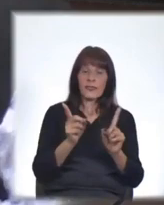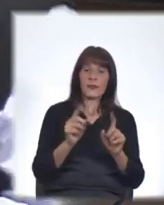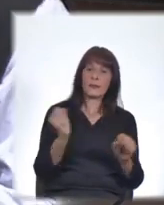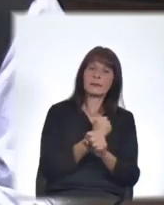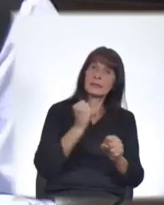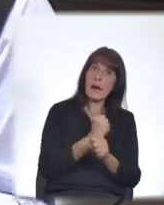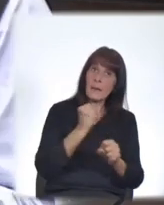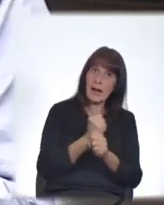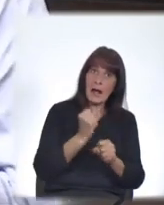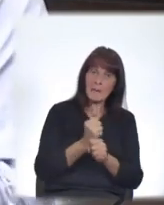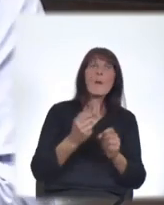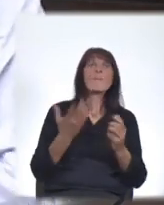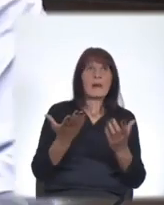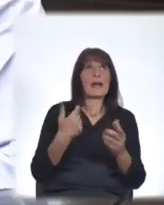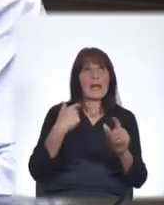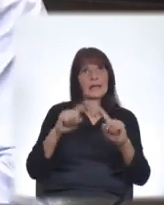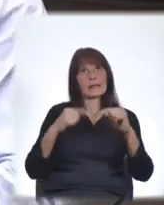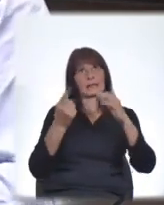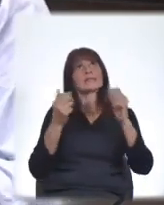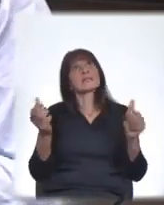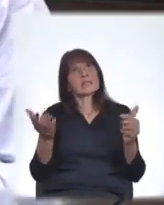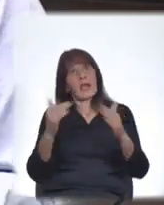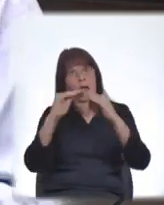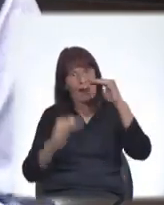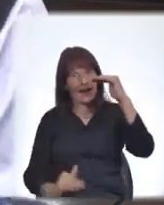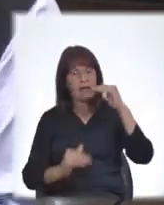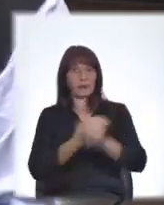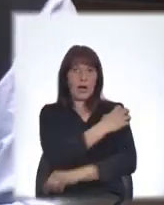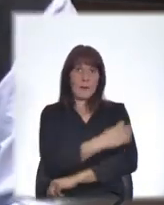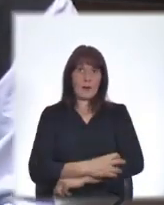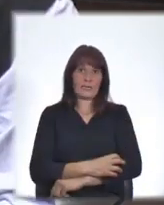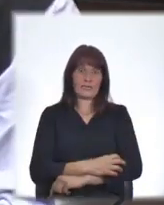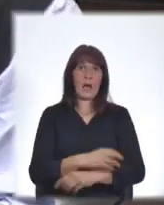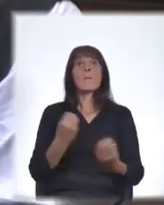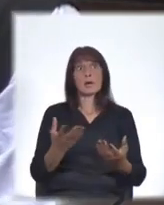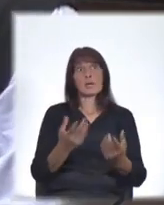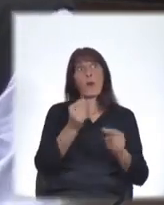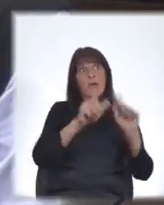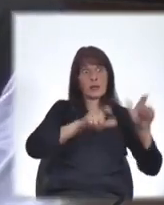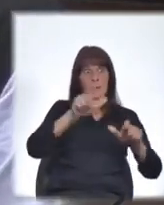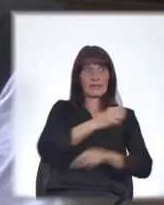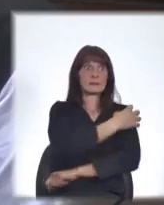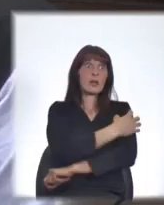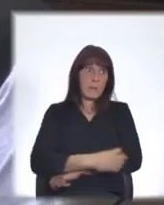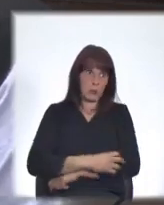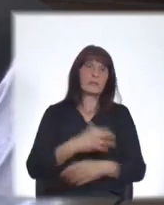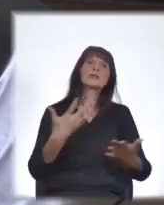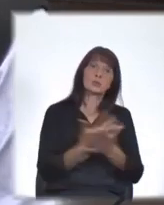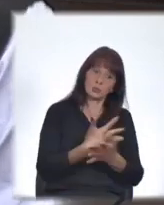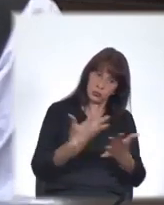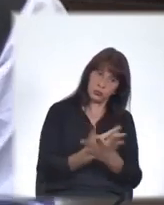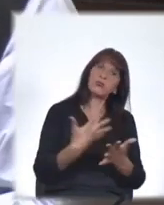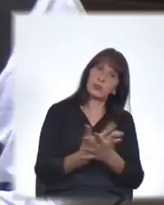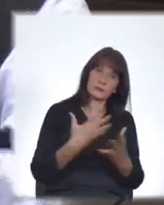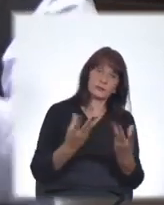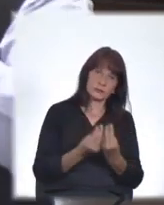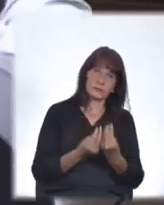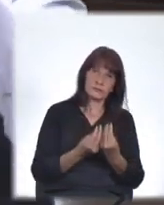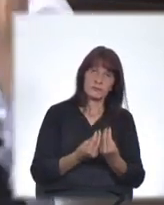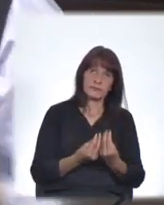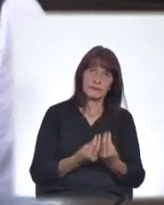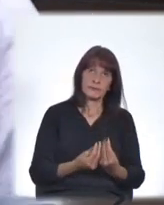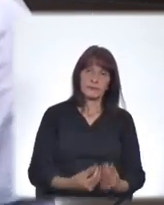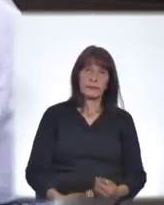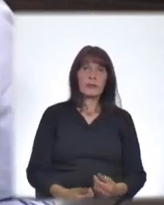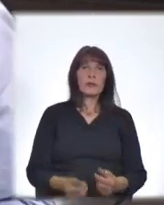empeñarnos para que siga bajando, en definitiva, la pobreza, porque cuando la gente es pobre, sufre, señor presidente. Por